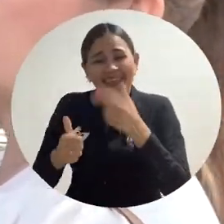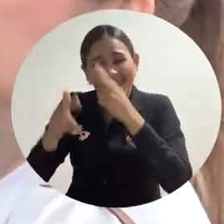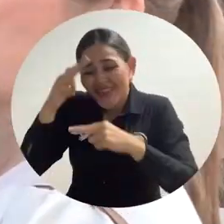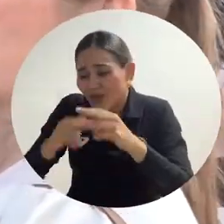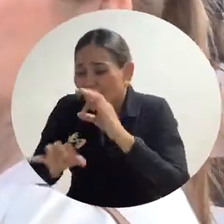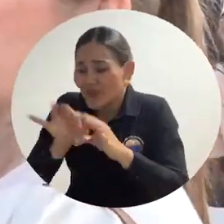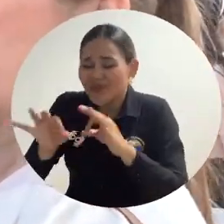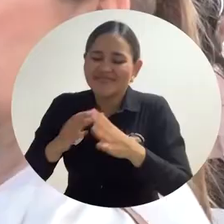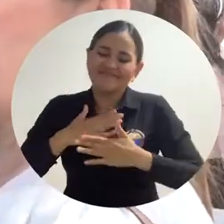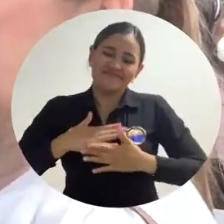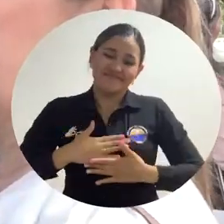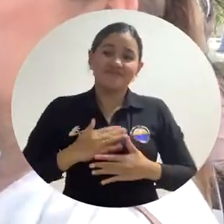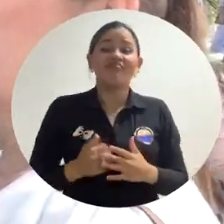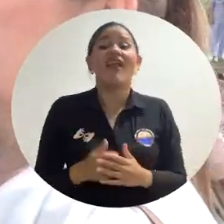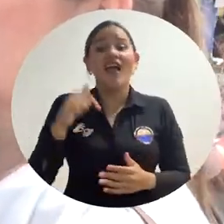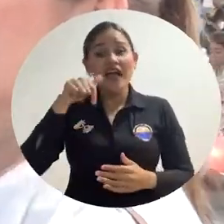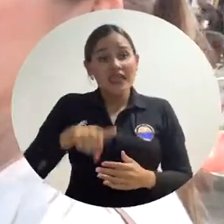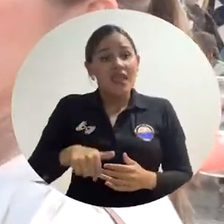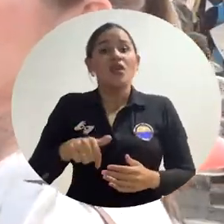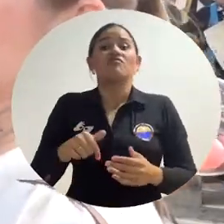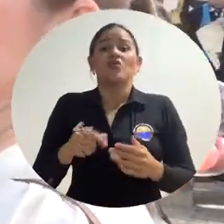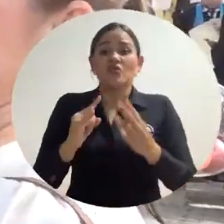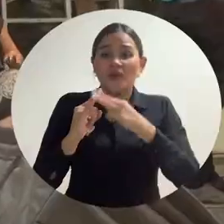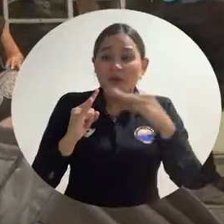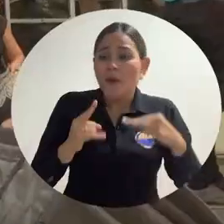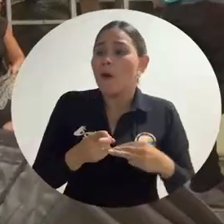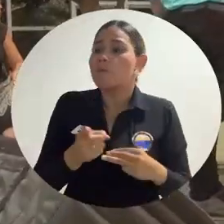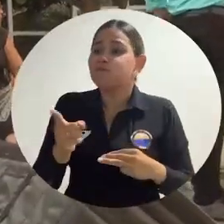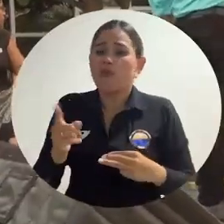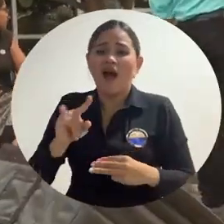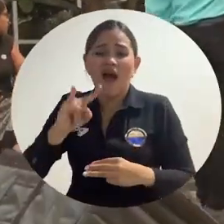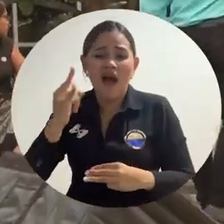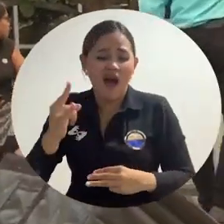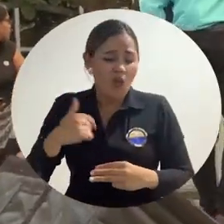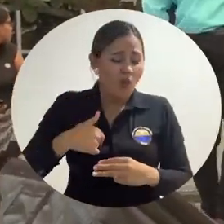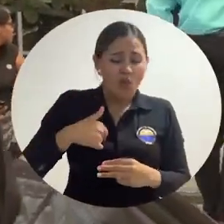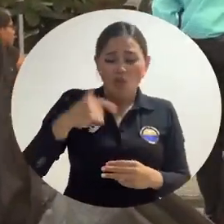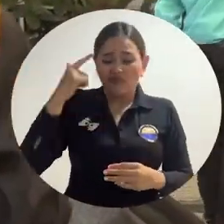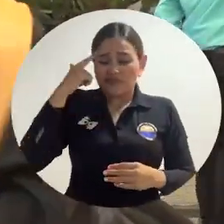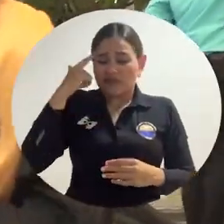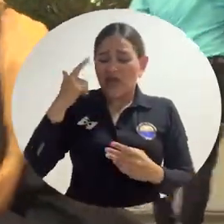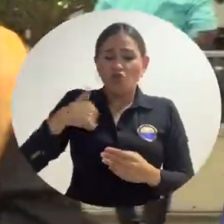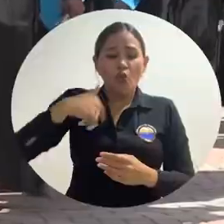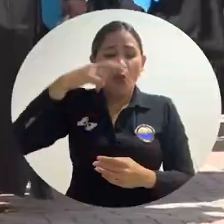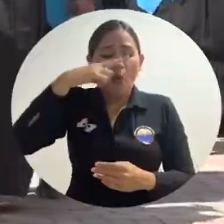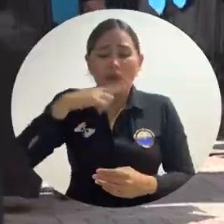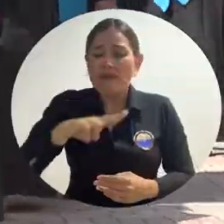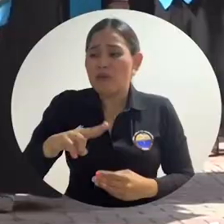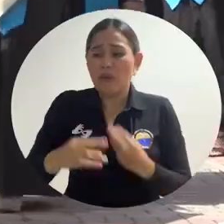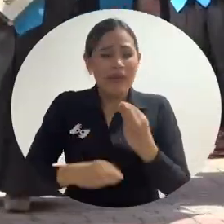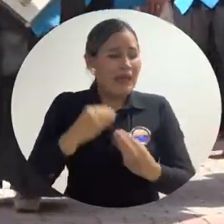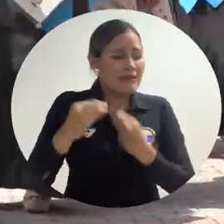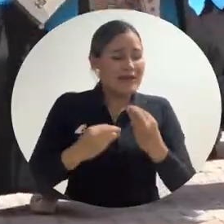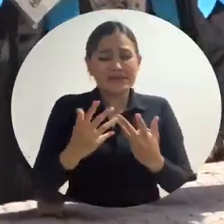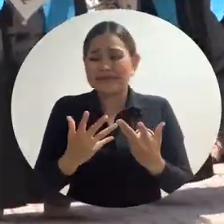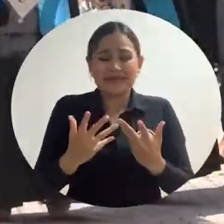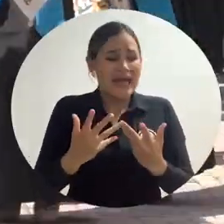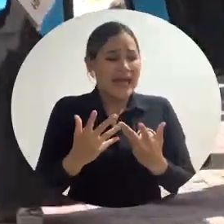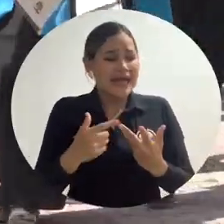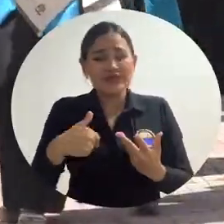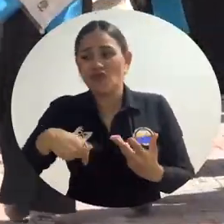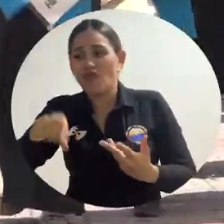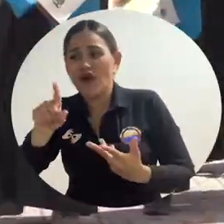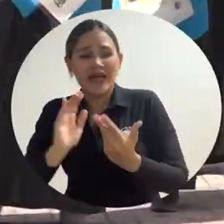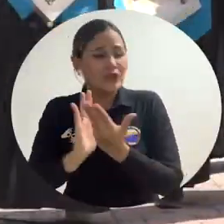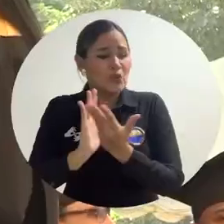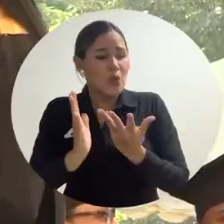muy grande para todas esas madres que no tienen con quién dejar sus hijos en la casa. Incluso pues yo me he tenido que venir de allá de mi